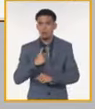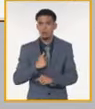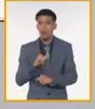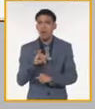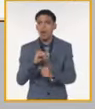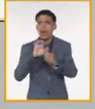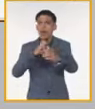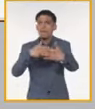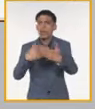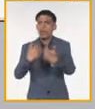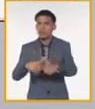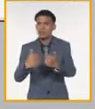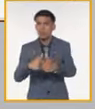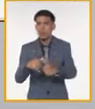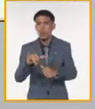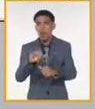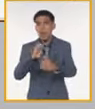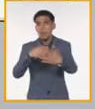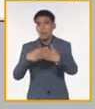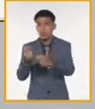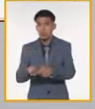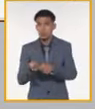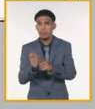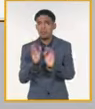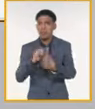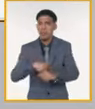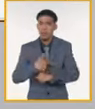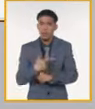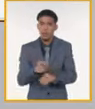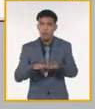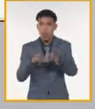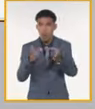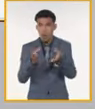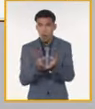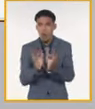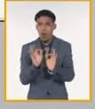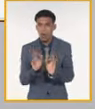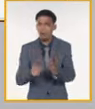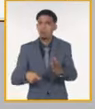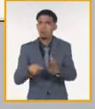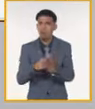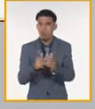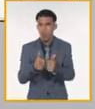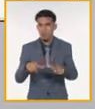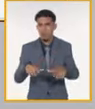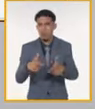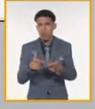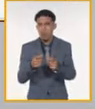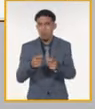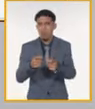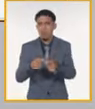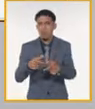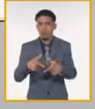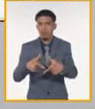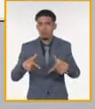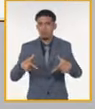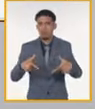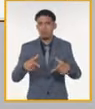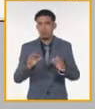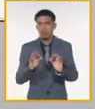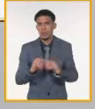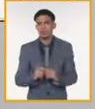no estatales del sector agropecuario los propios artistas o sea todo este sector ha tenido un dinamismo en el crecimiento de los aportes al presupuesto